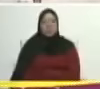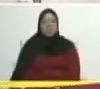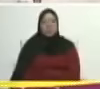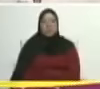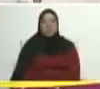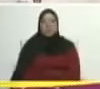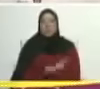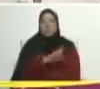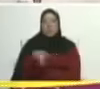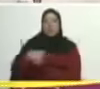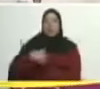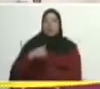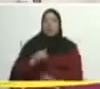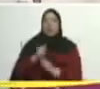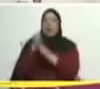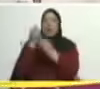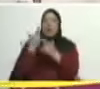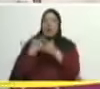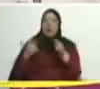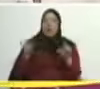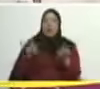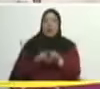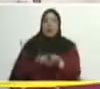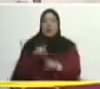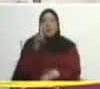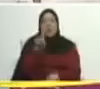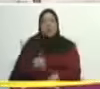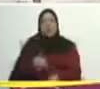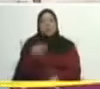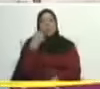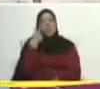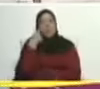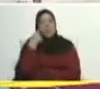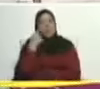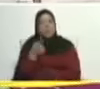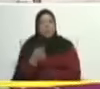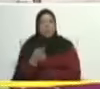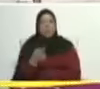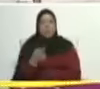y de nuestros héroes, heroínas. Ustedes lo verán.